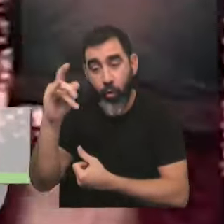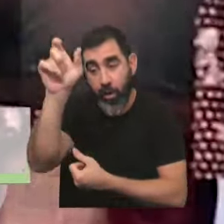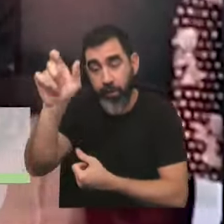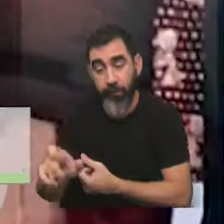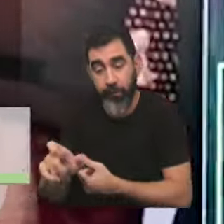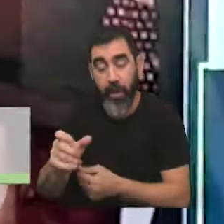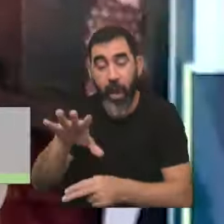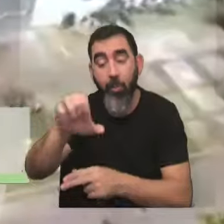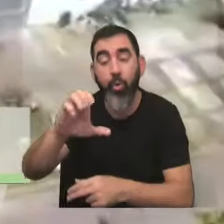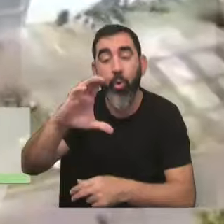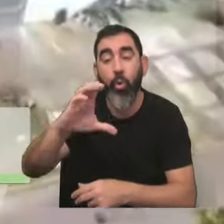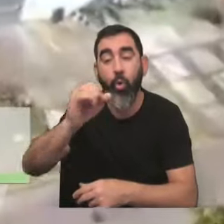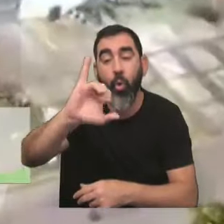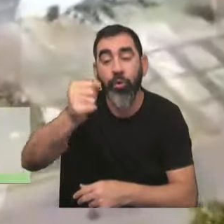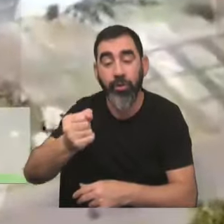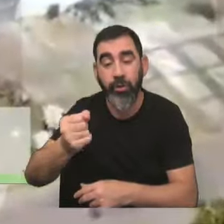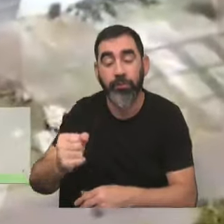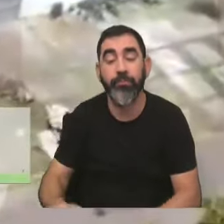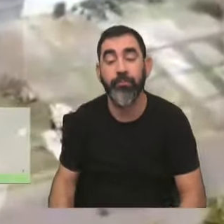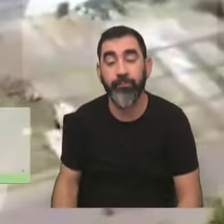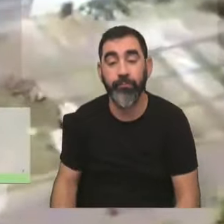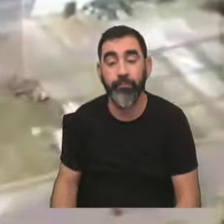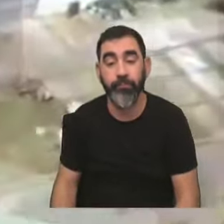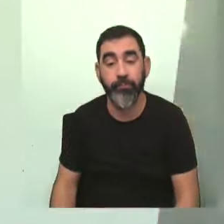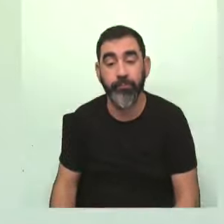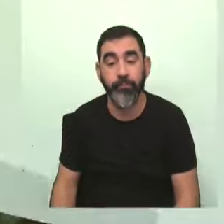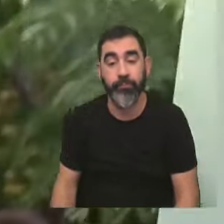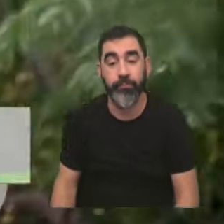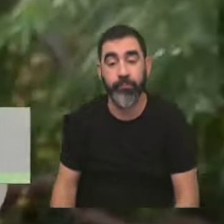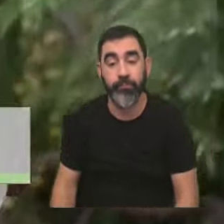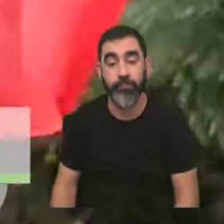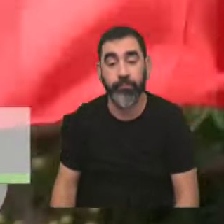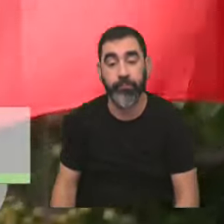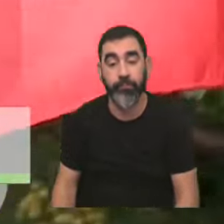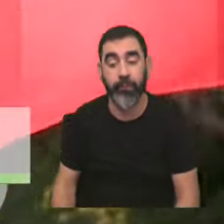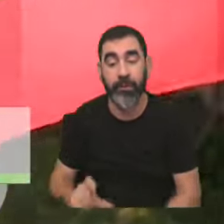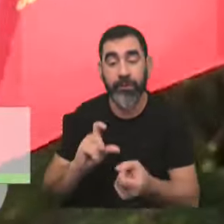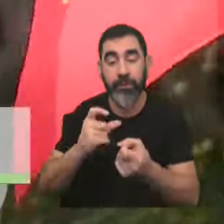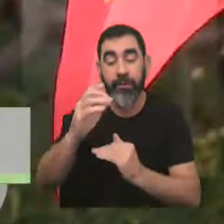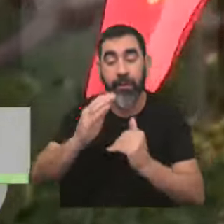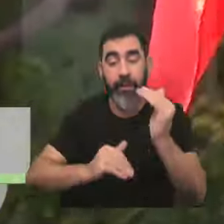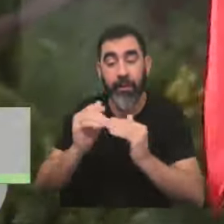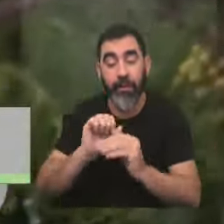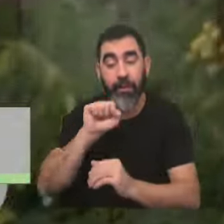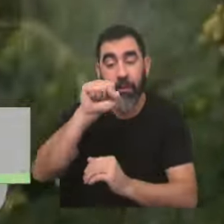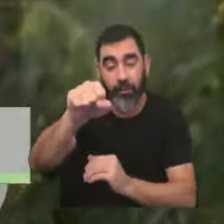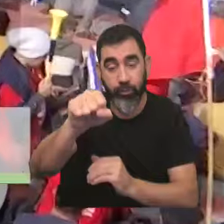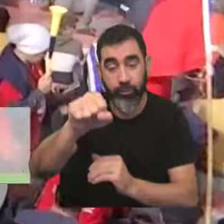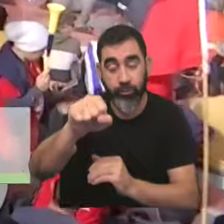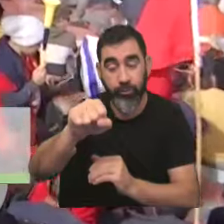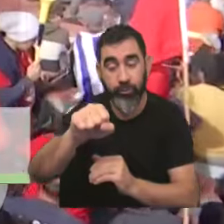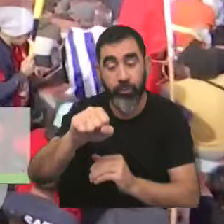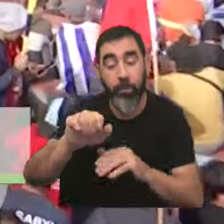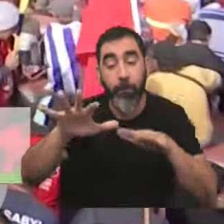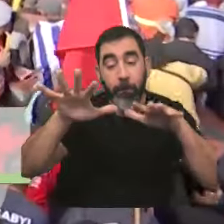elco este domingo en Bolivia durante una emboscada el sindicato único Nacional de la construcción y afines